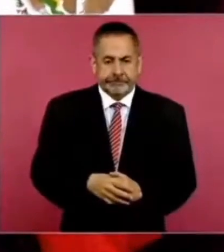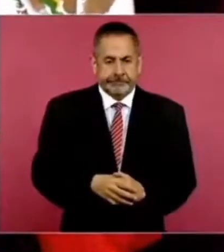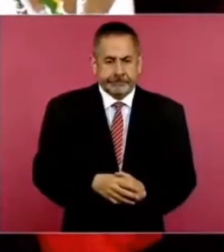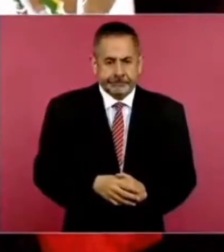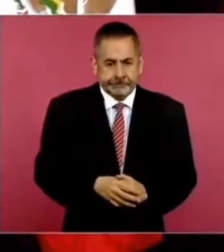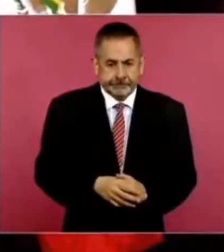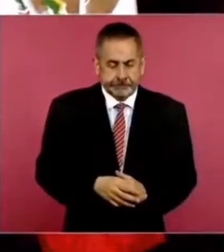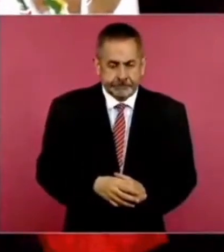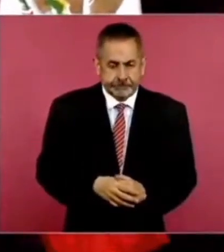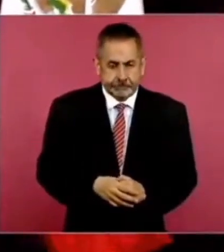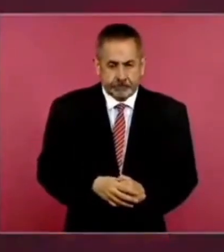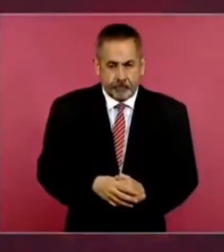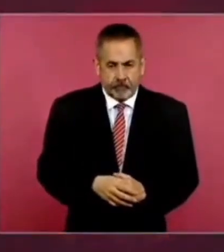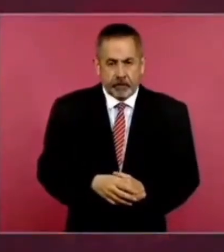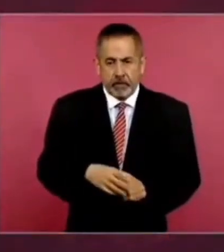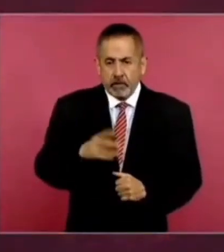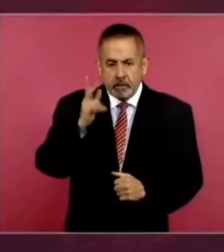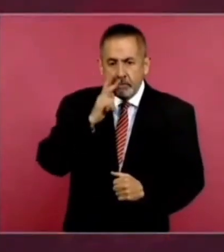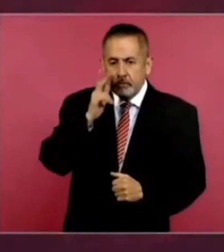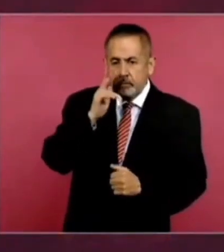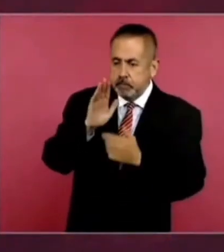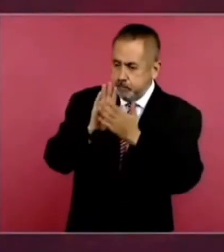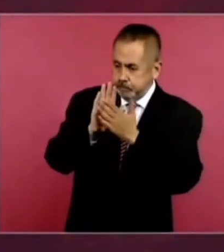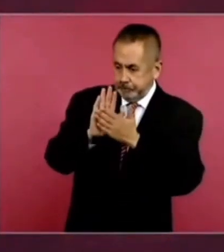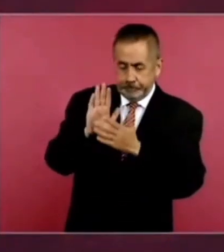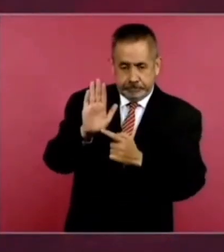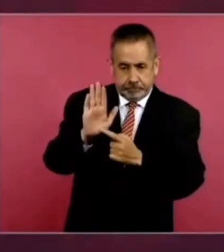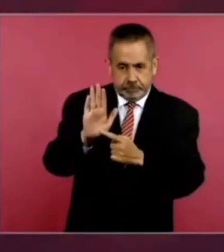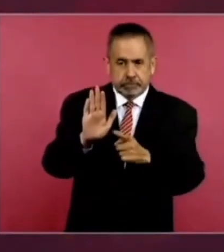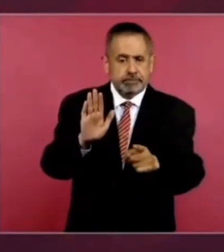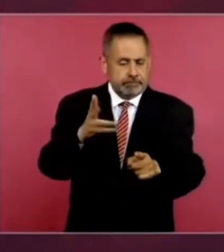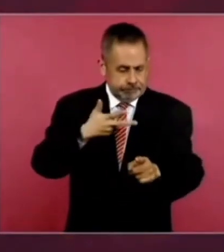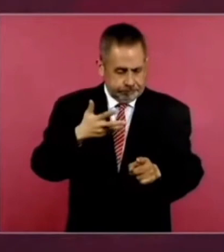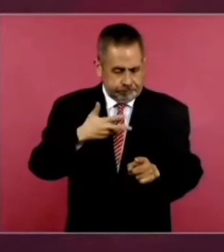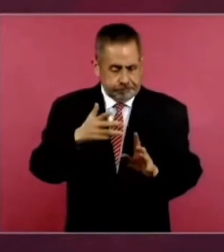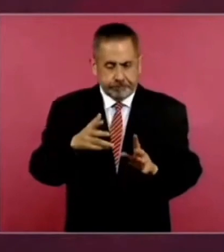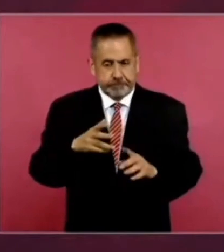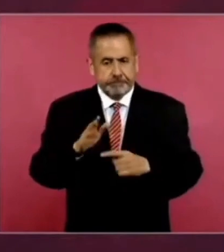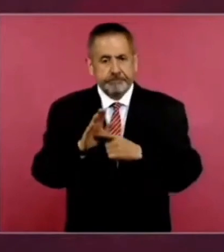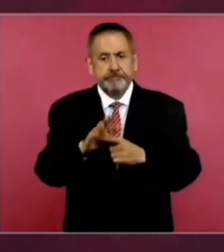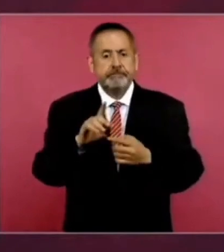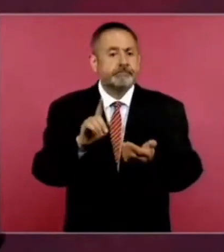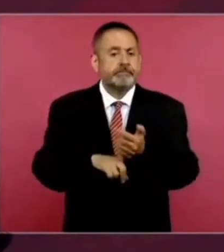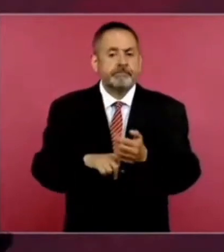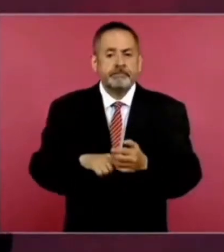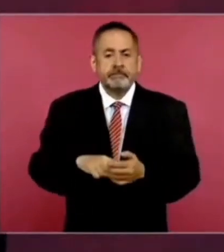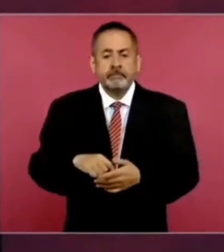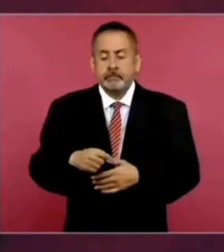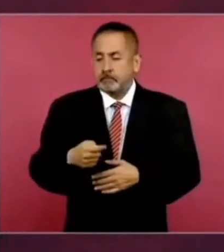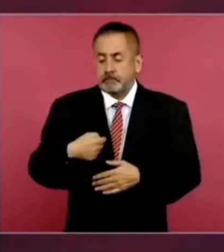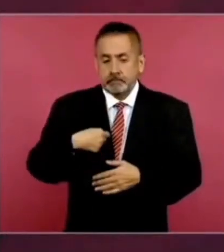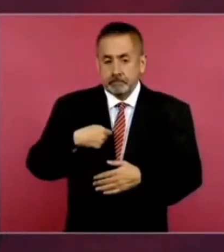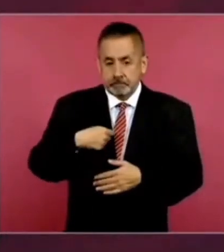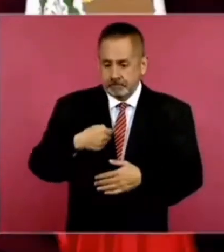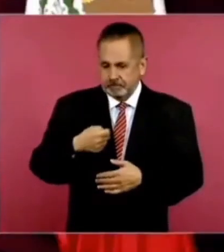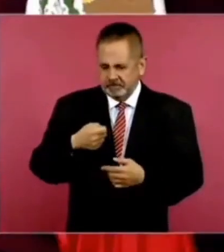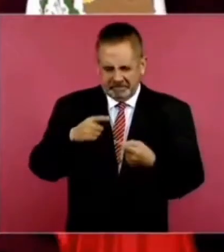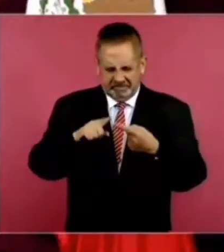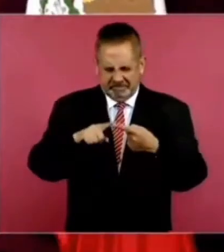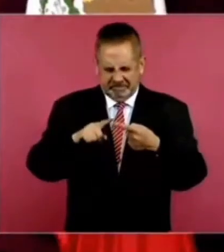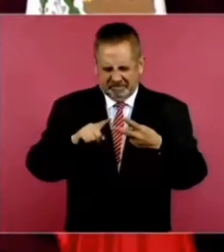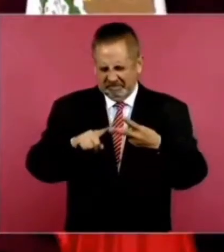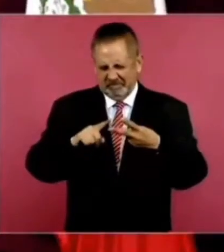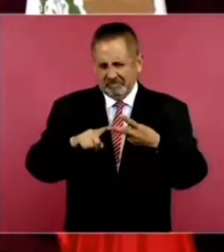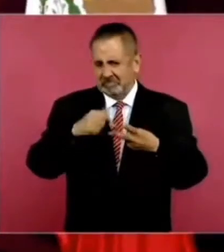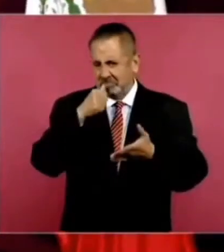lo que estoy mencionando, hay constancia de ello, desde la primera carta que le envié o segunda carta